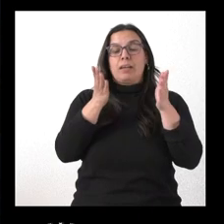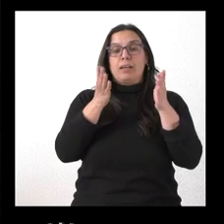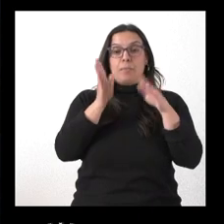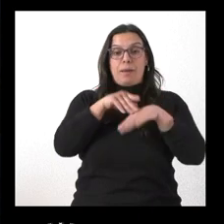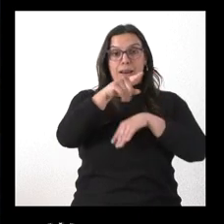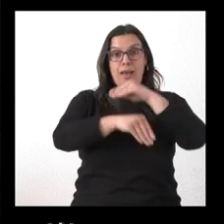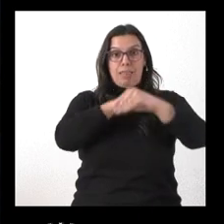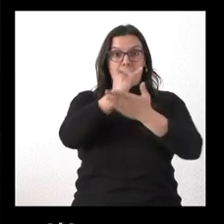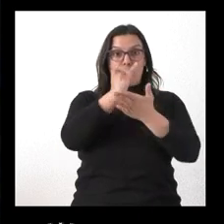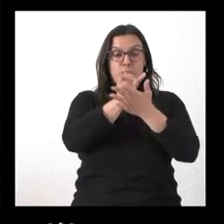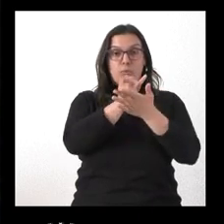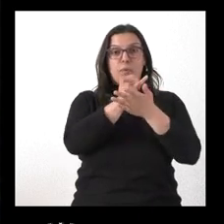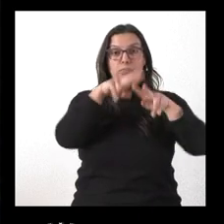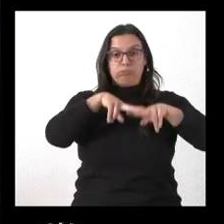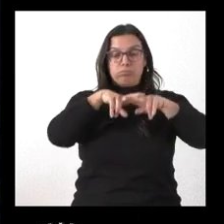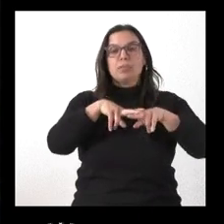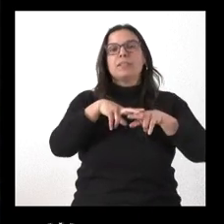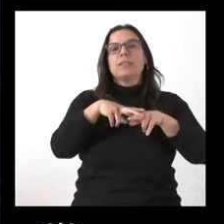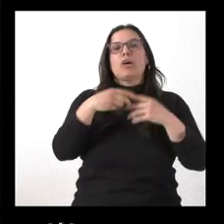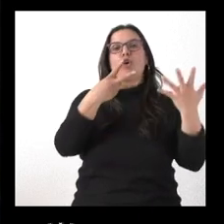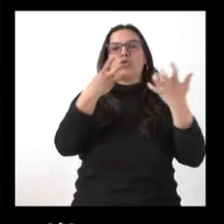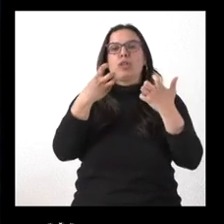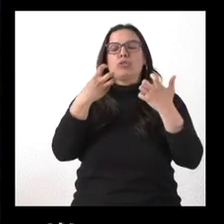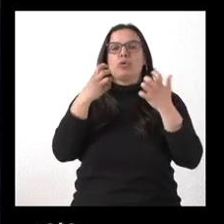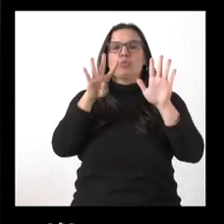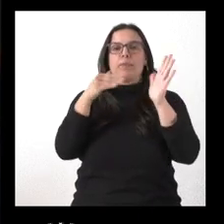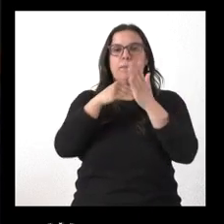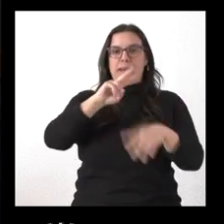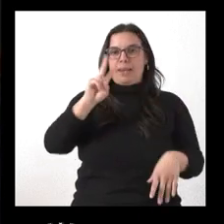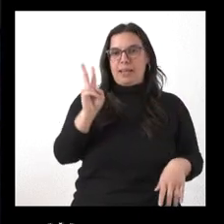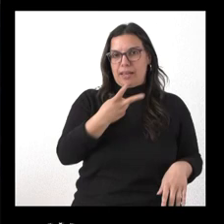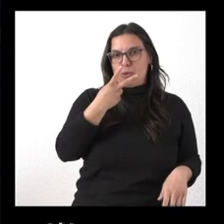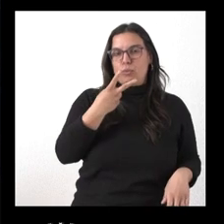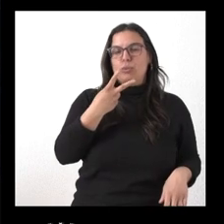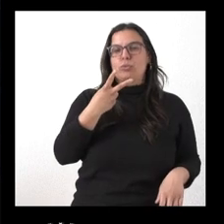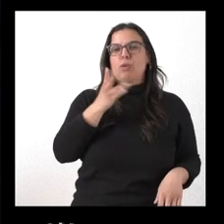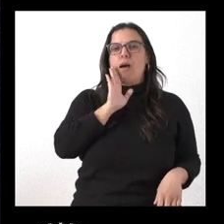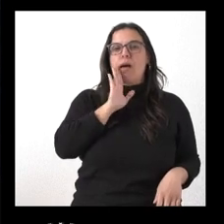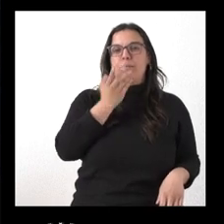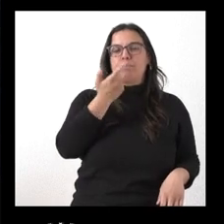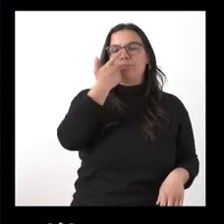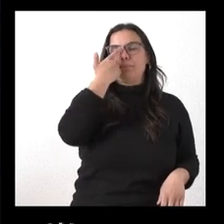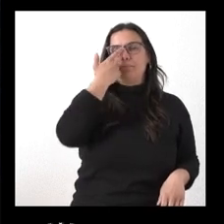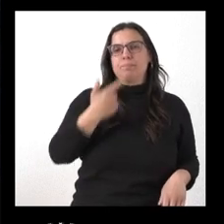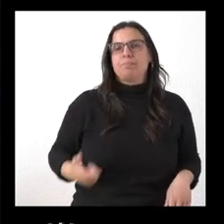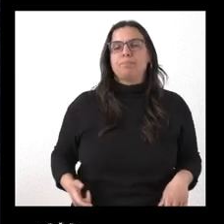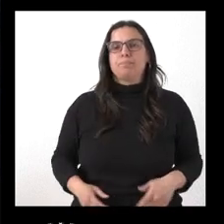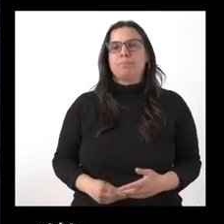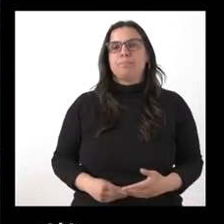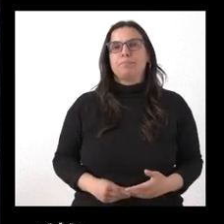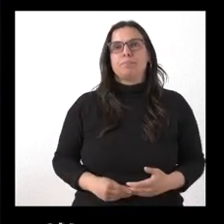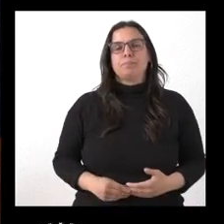esta finalidad en torno a 809.000 euros como les he dicho anteriormente en el